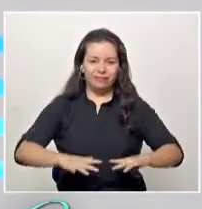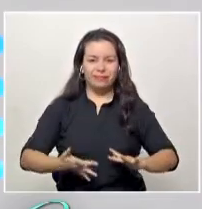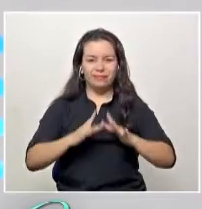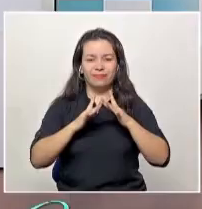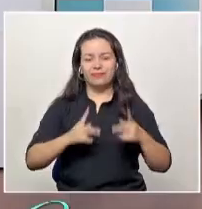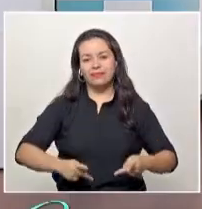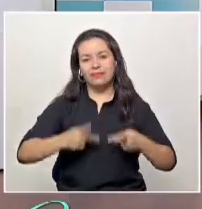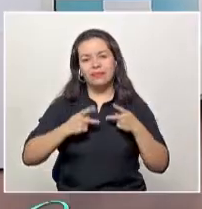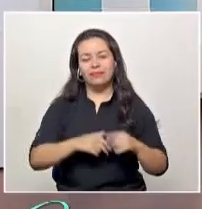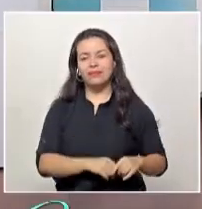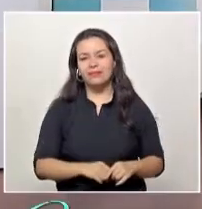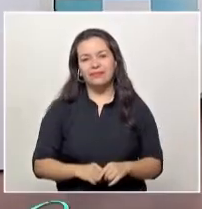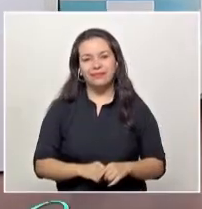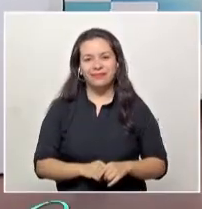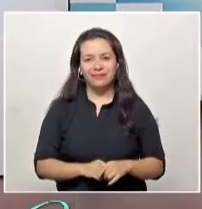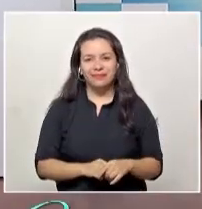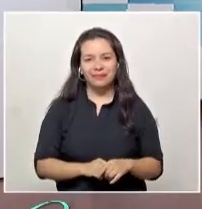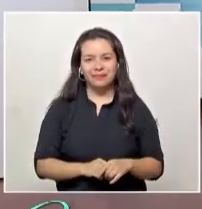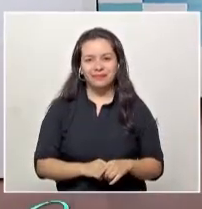Vital.